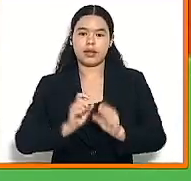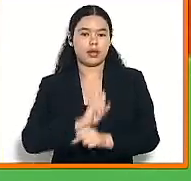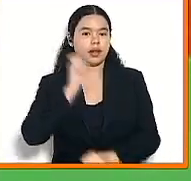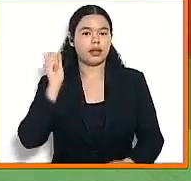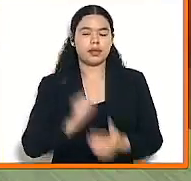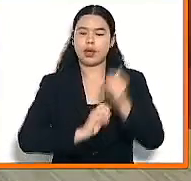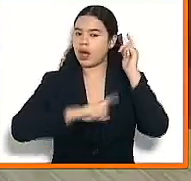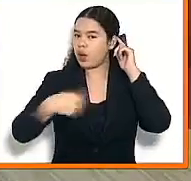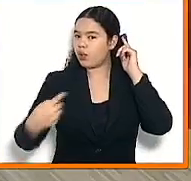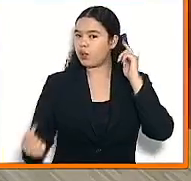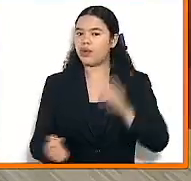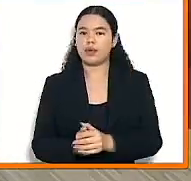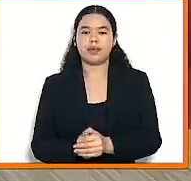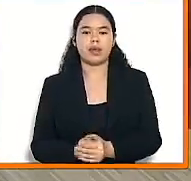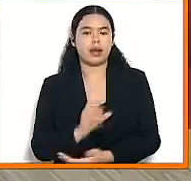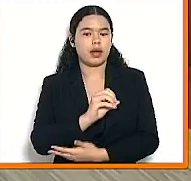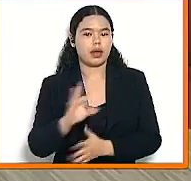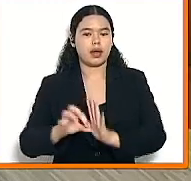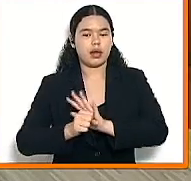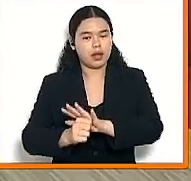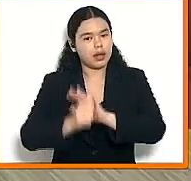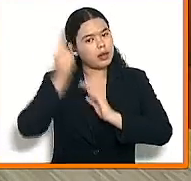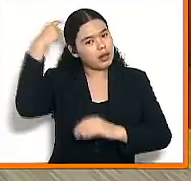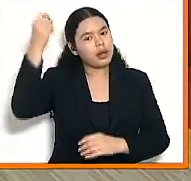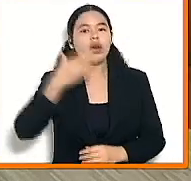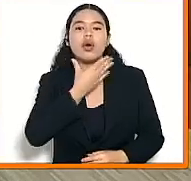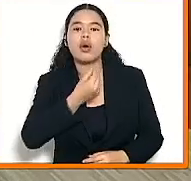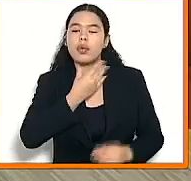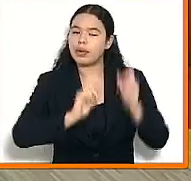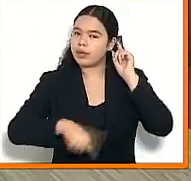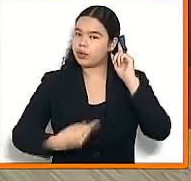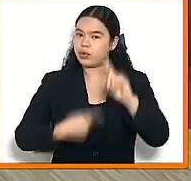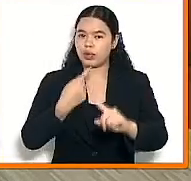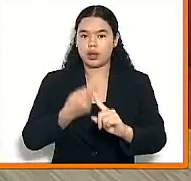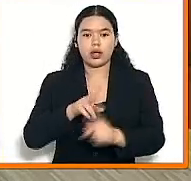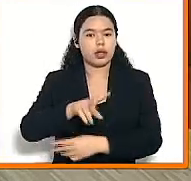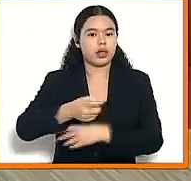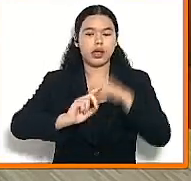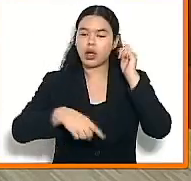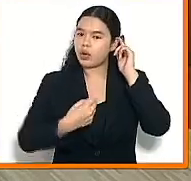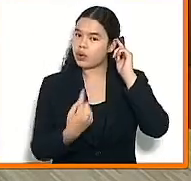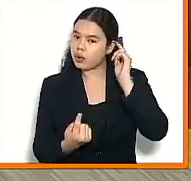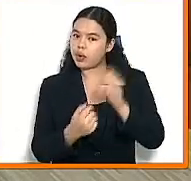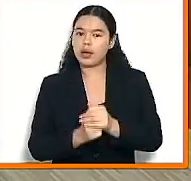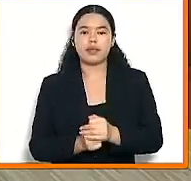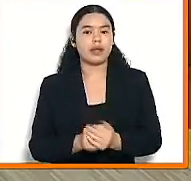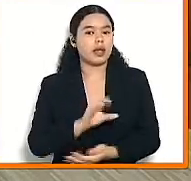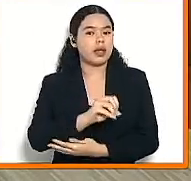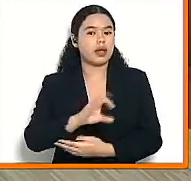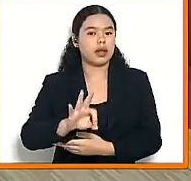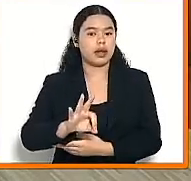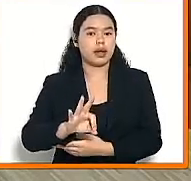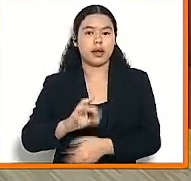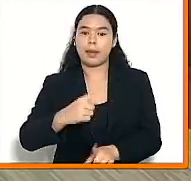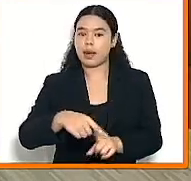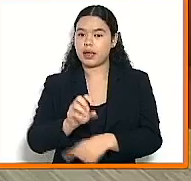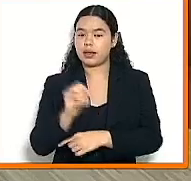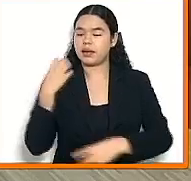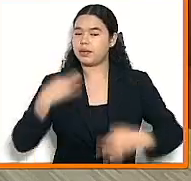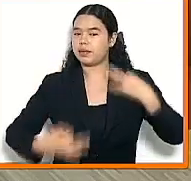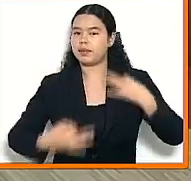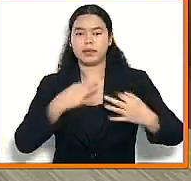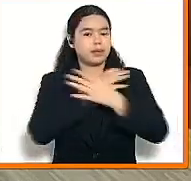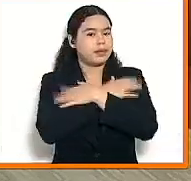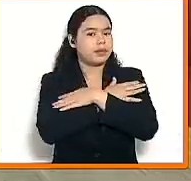diario es el 09 con su símbolo de sueños hombre. Para Multi-X, 2X y para más 1, 09 más 0.